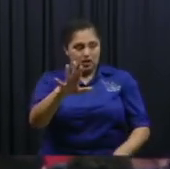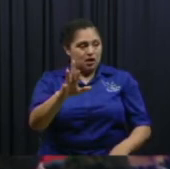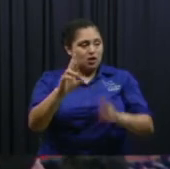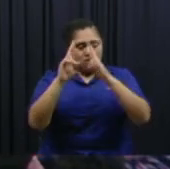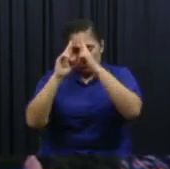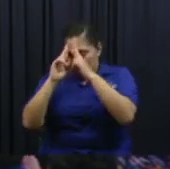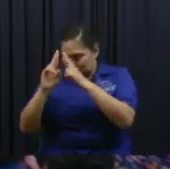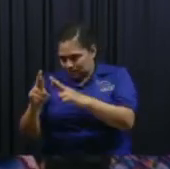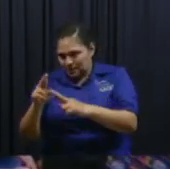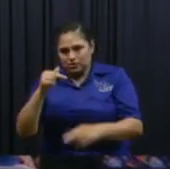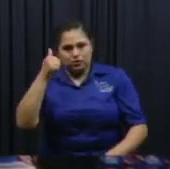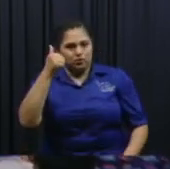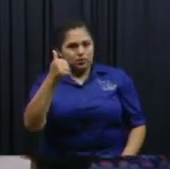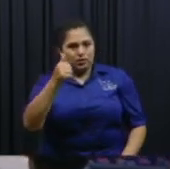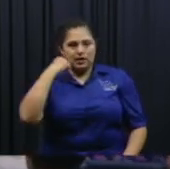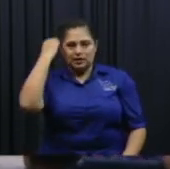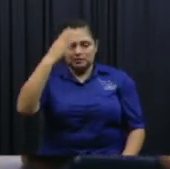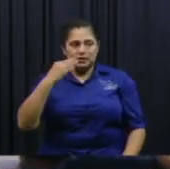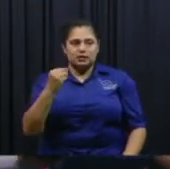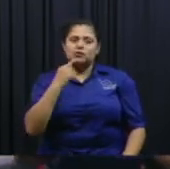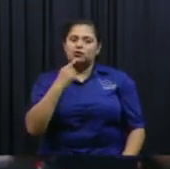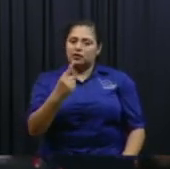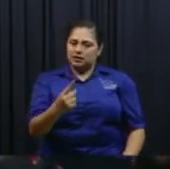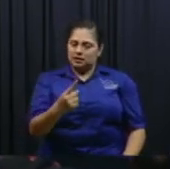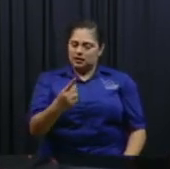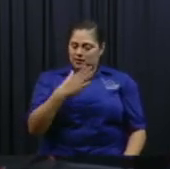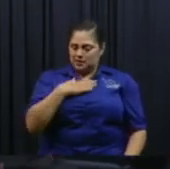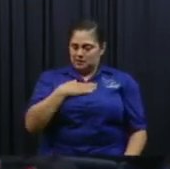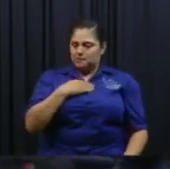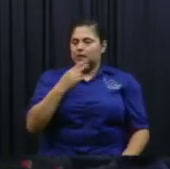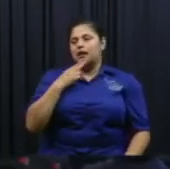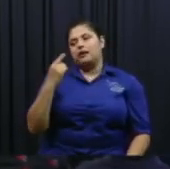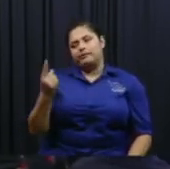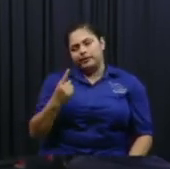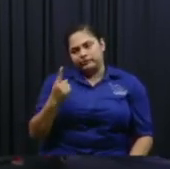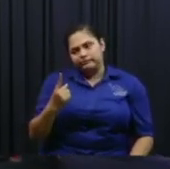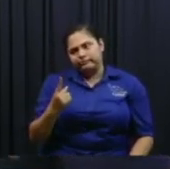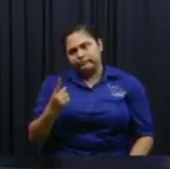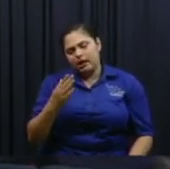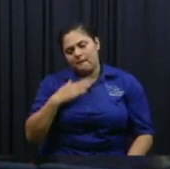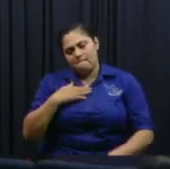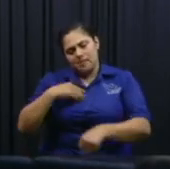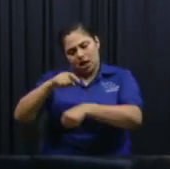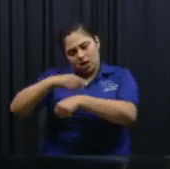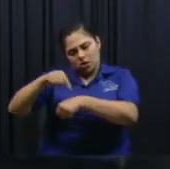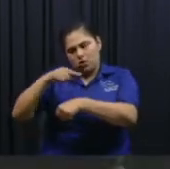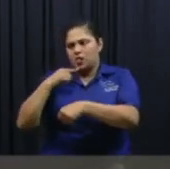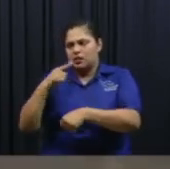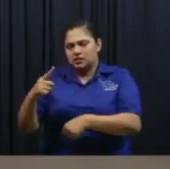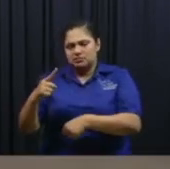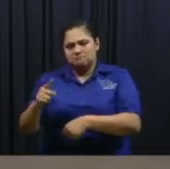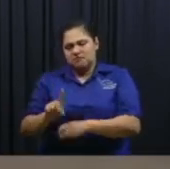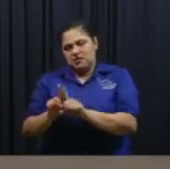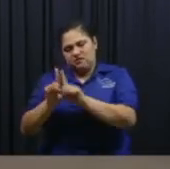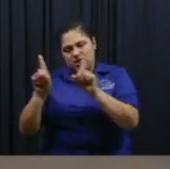en un buen espíritu diga mi hermano fíjese que mi reloj dice otra hora